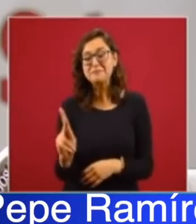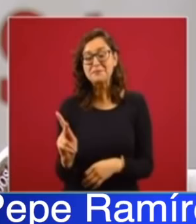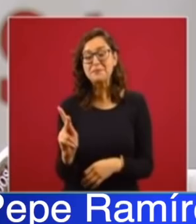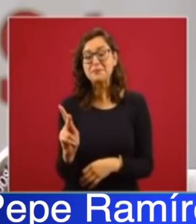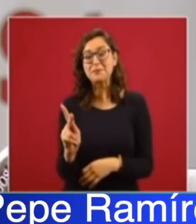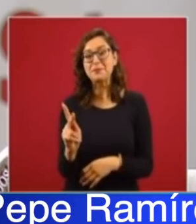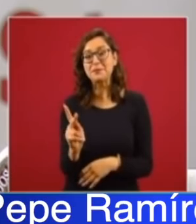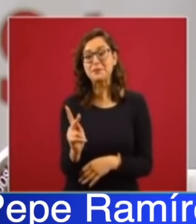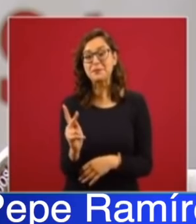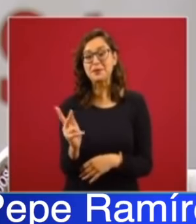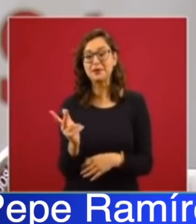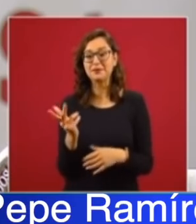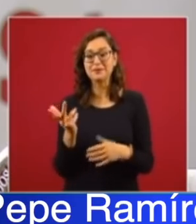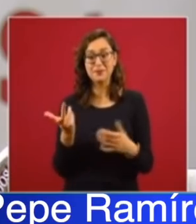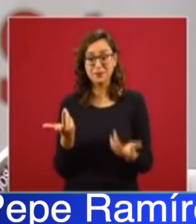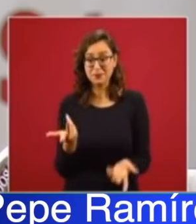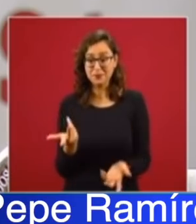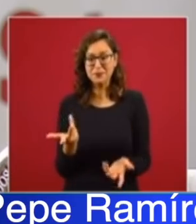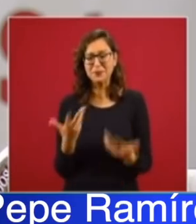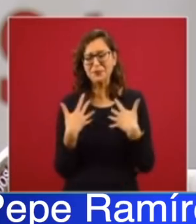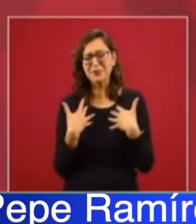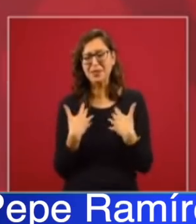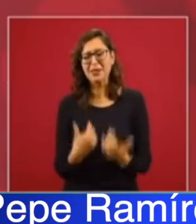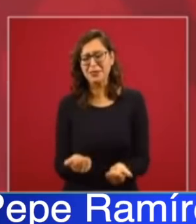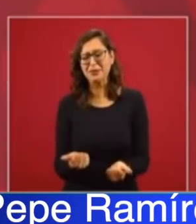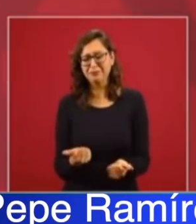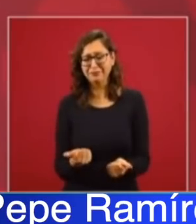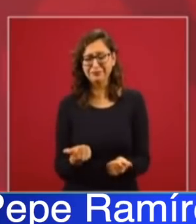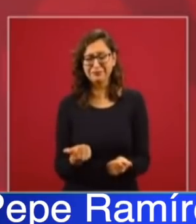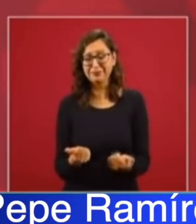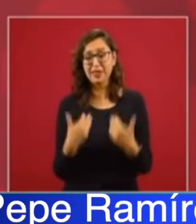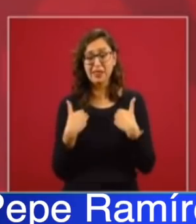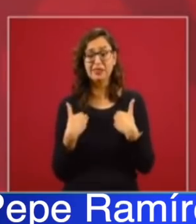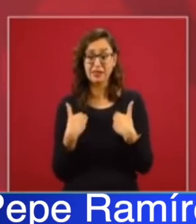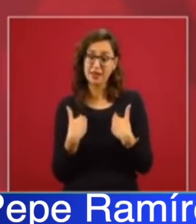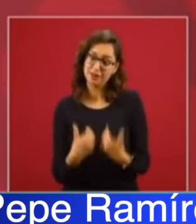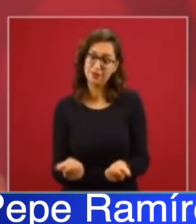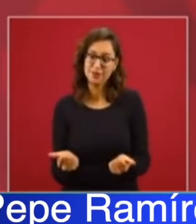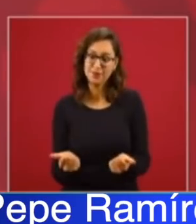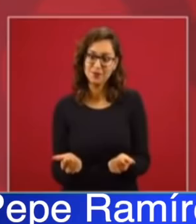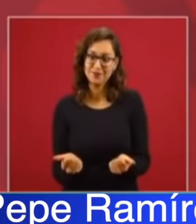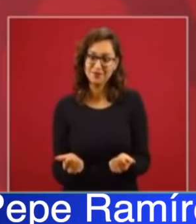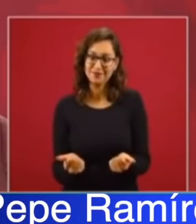Pero es entendible todo esto. Yo tengo